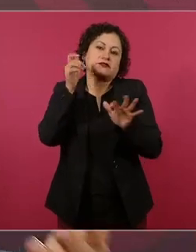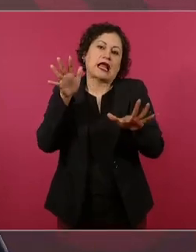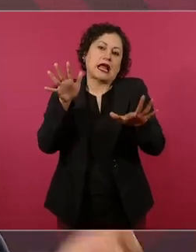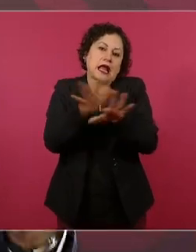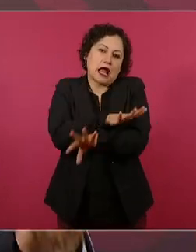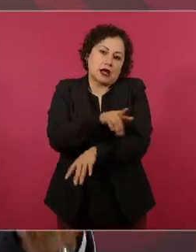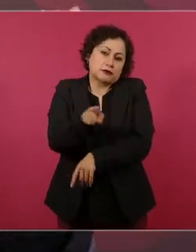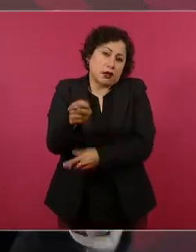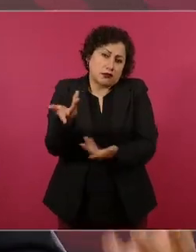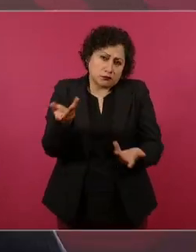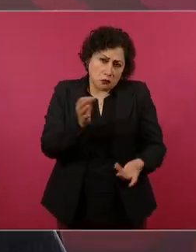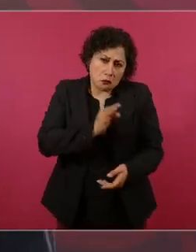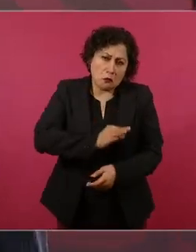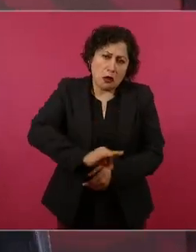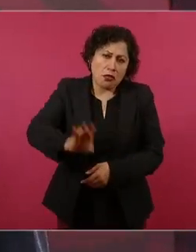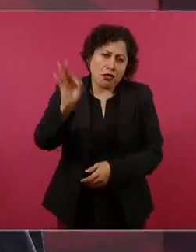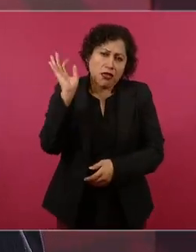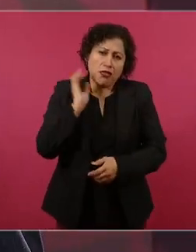Logren, ¿no?